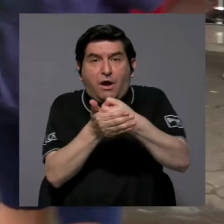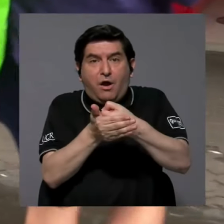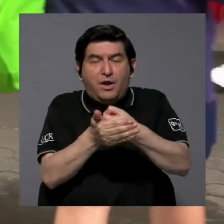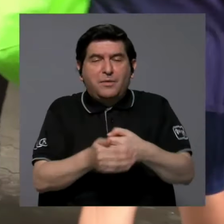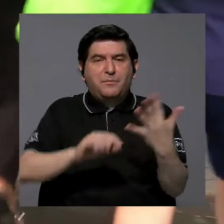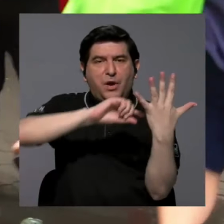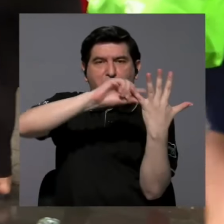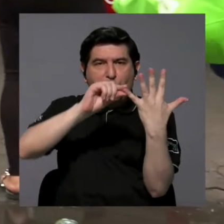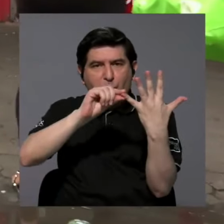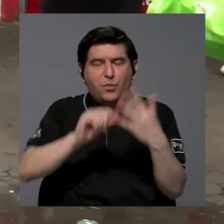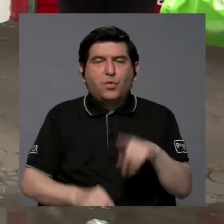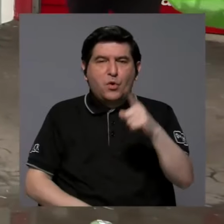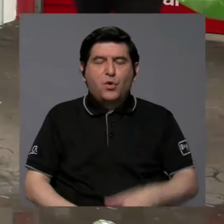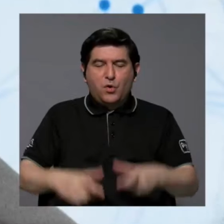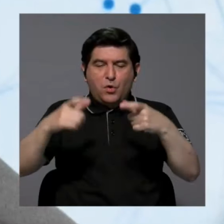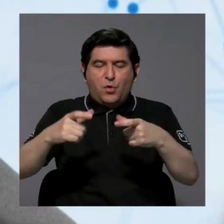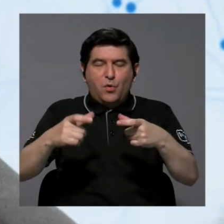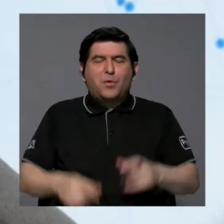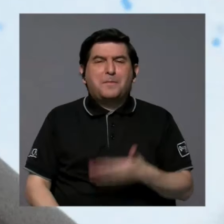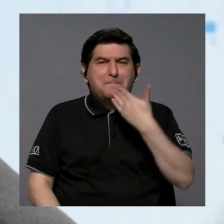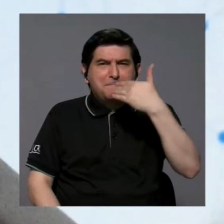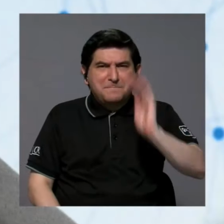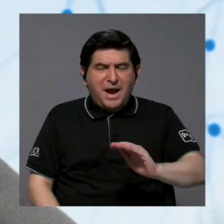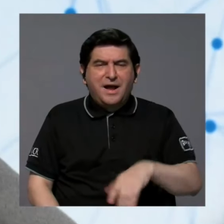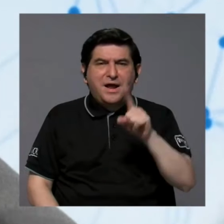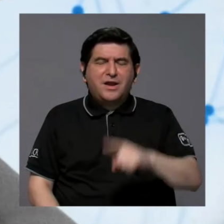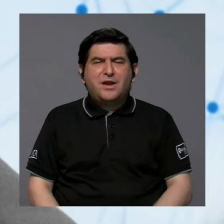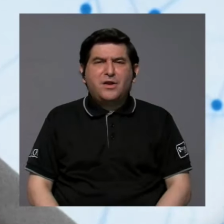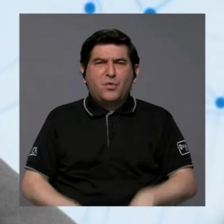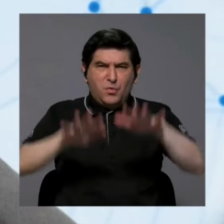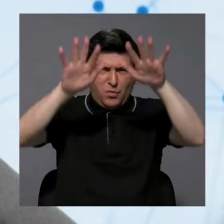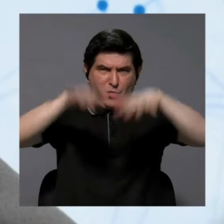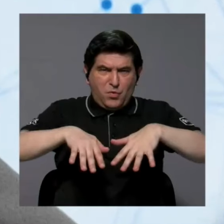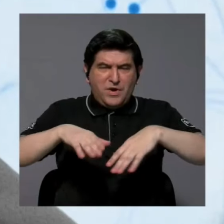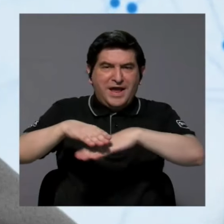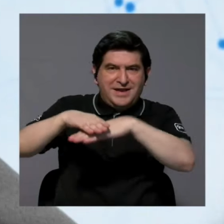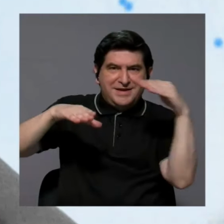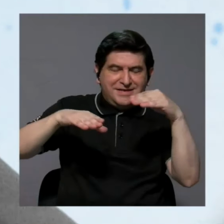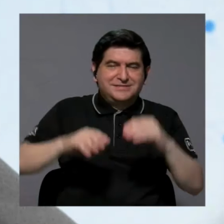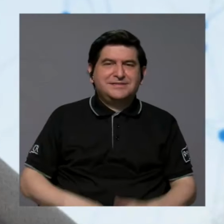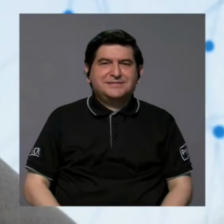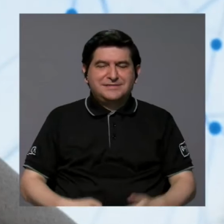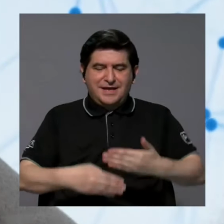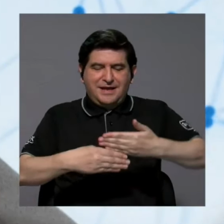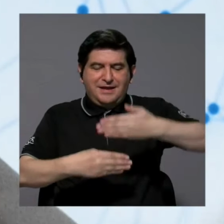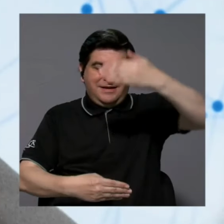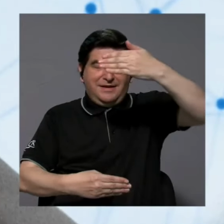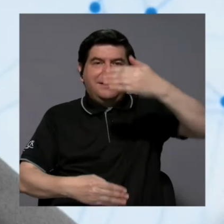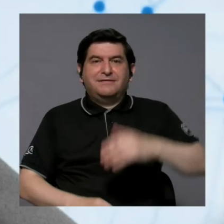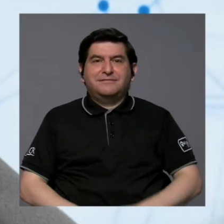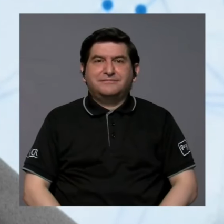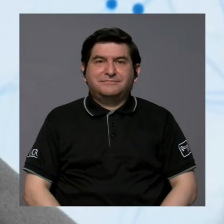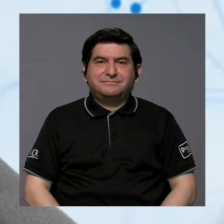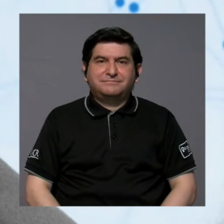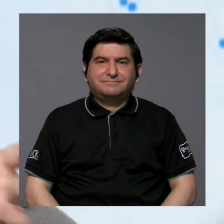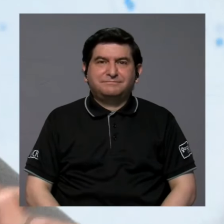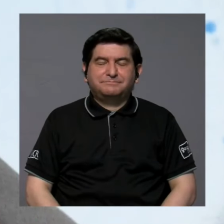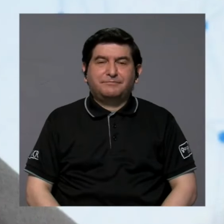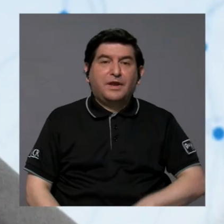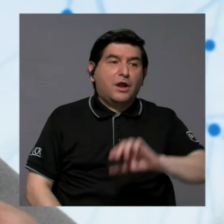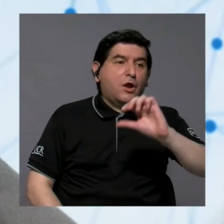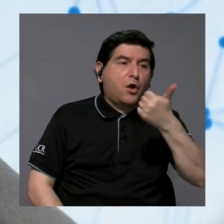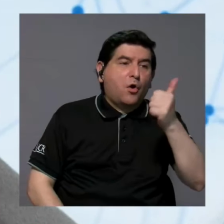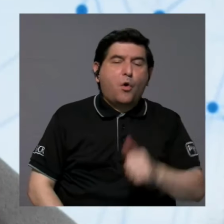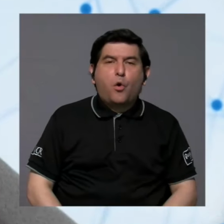una rama, un medidor mal puesto, una verja que a veces sobresale de la casa, y